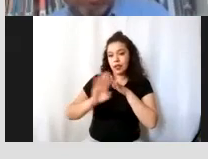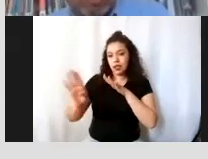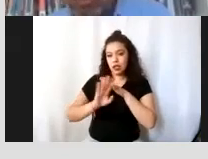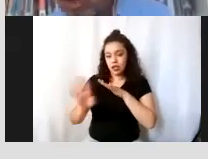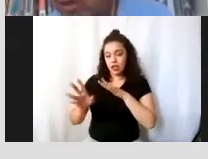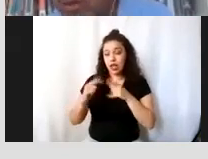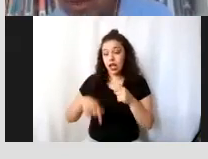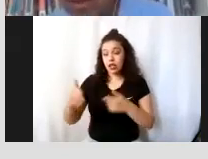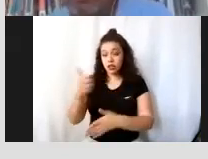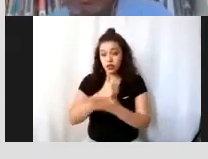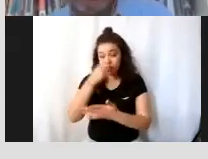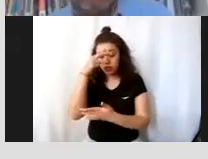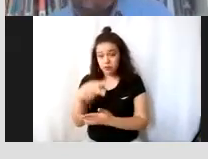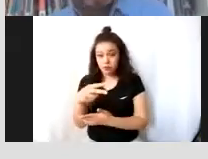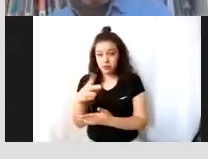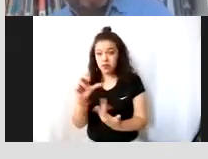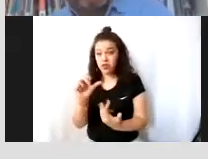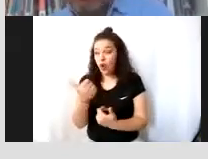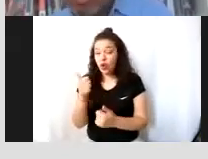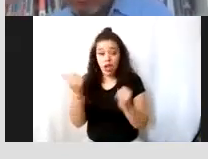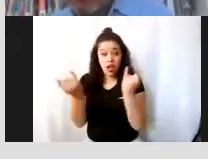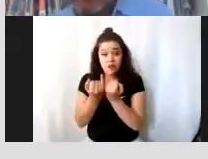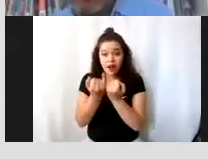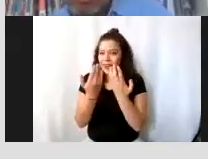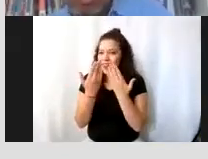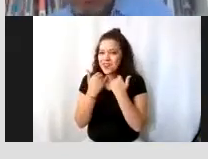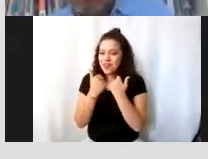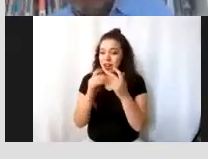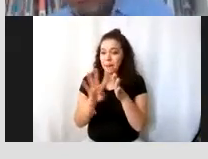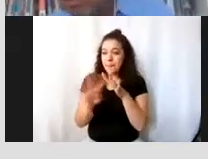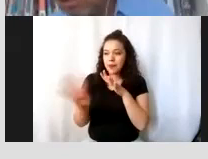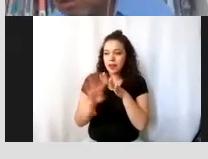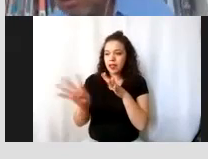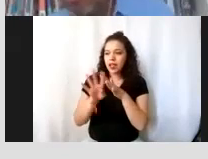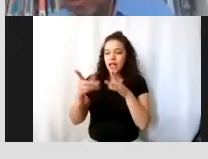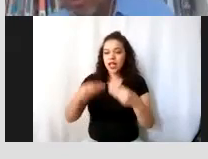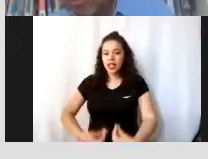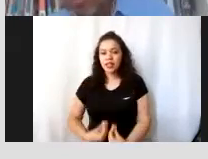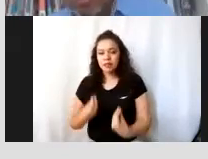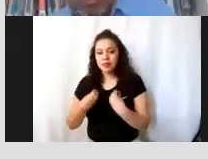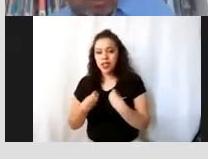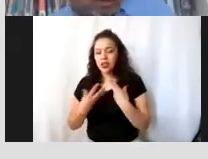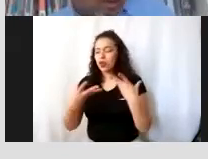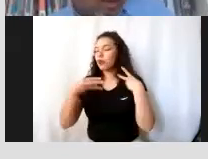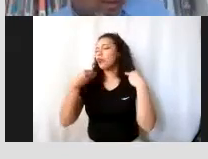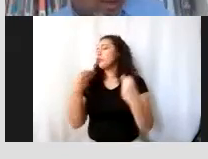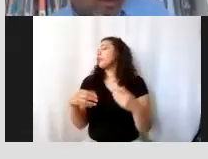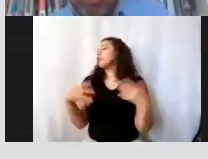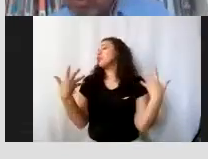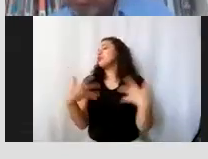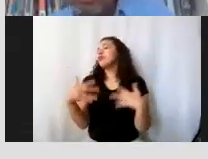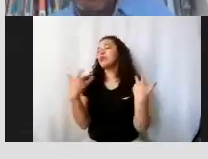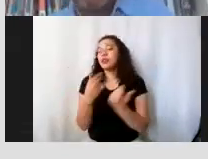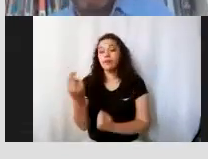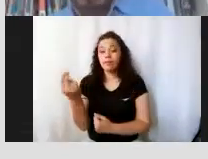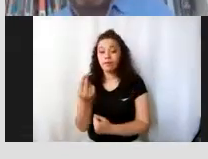de México, como ninguna en este país, acoge a migrantes y hay miles de migrantes. Y que quizás debiera haber un